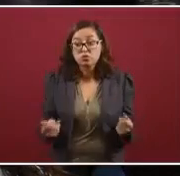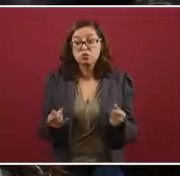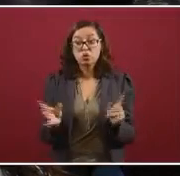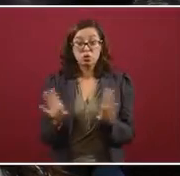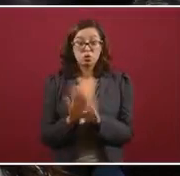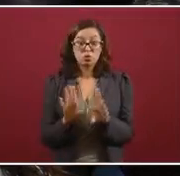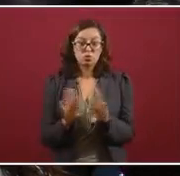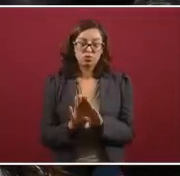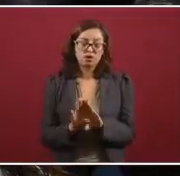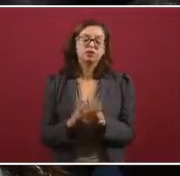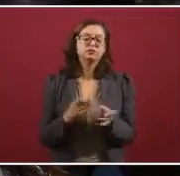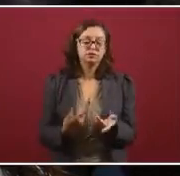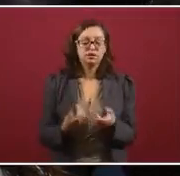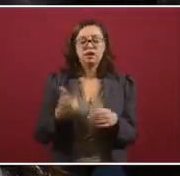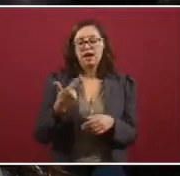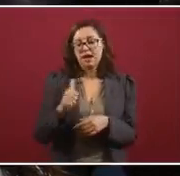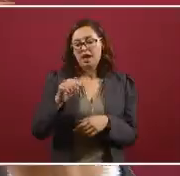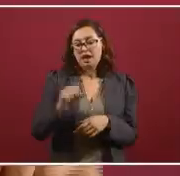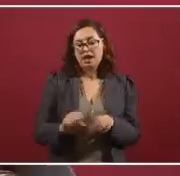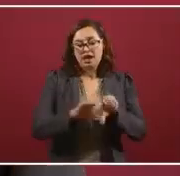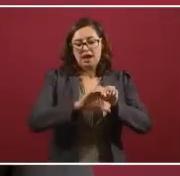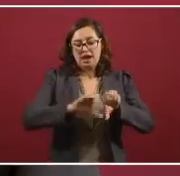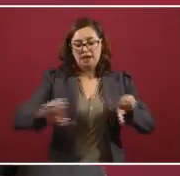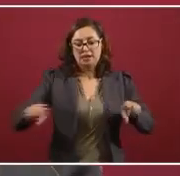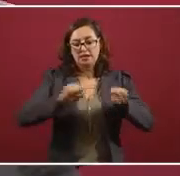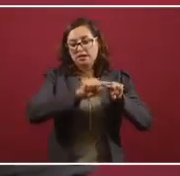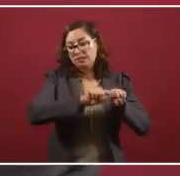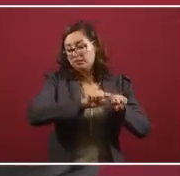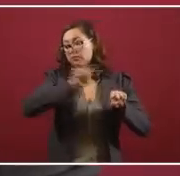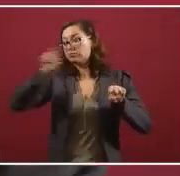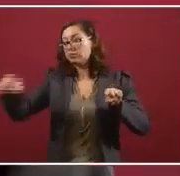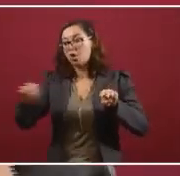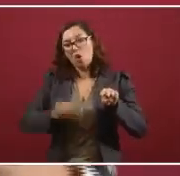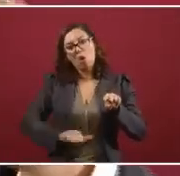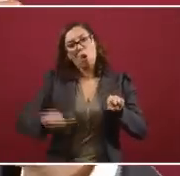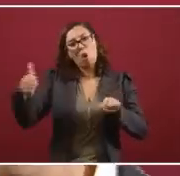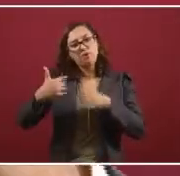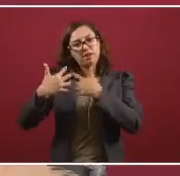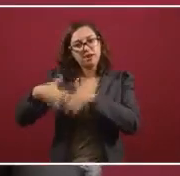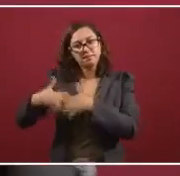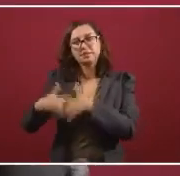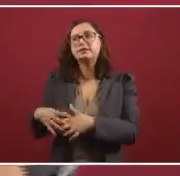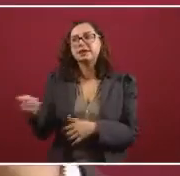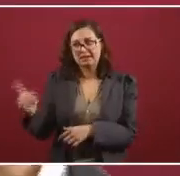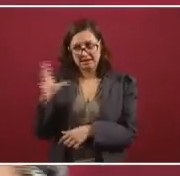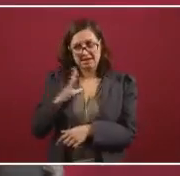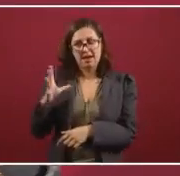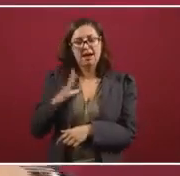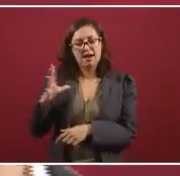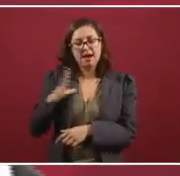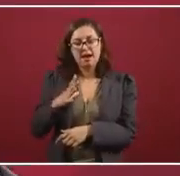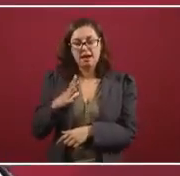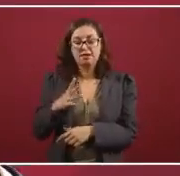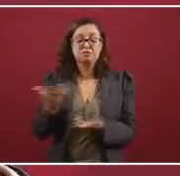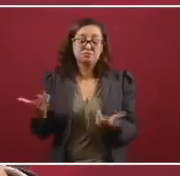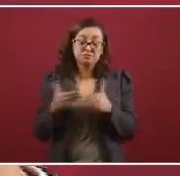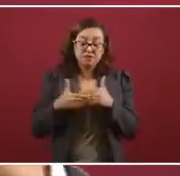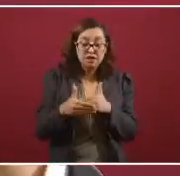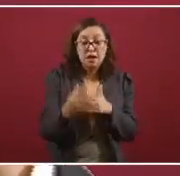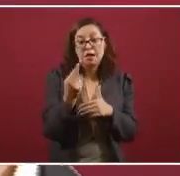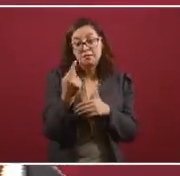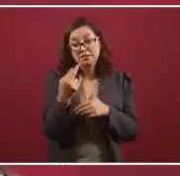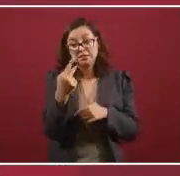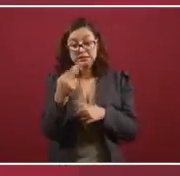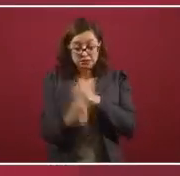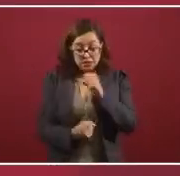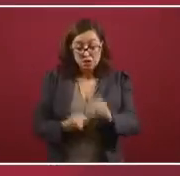de los diversos gasoductos para poder llevarlas a centrales que existen, y como el acuerdo es de 25 años, nos